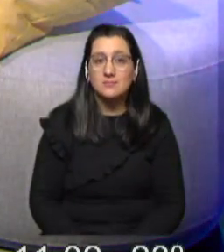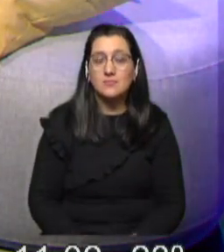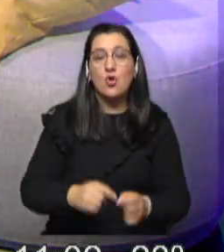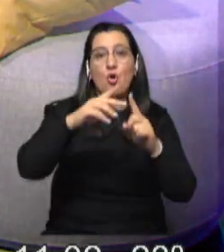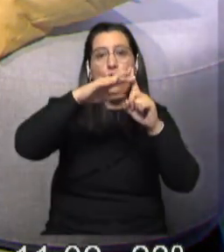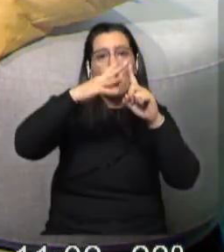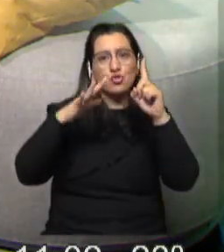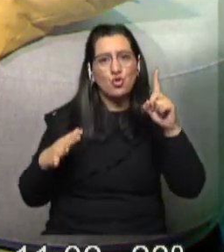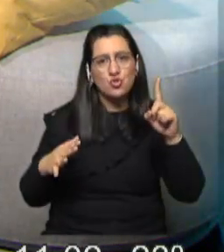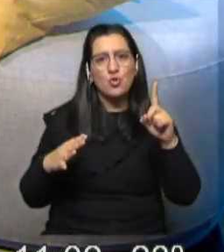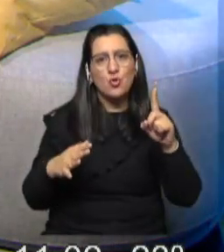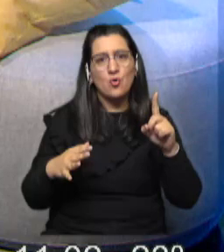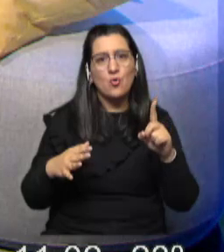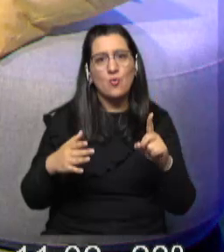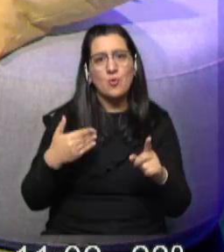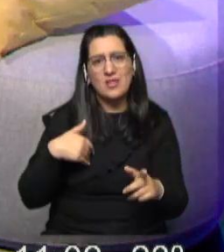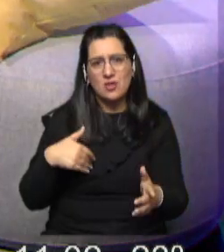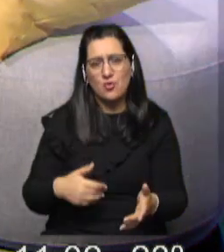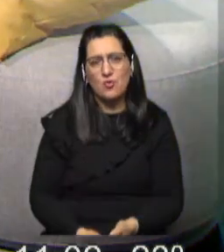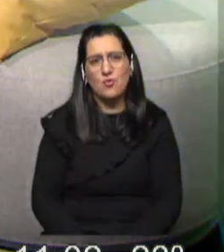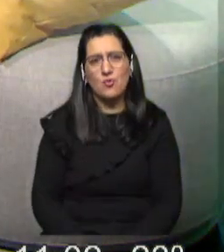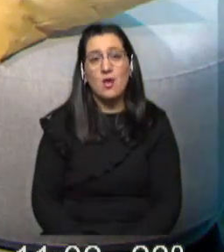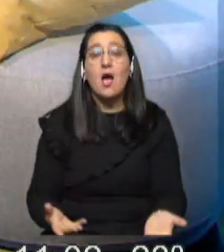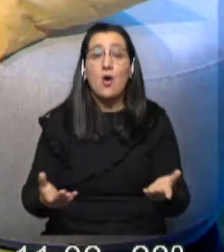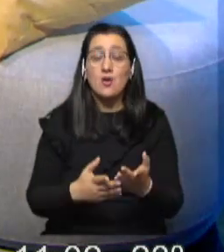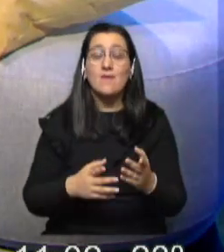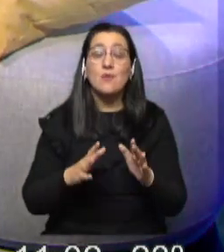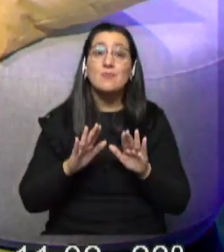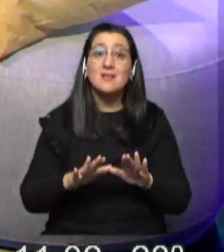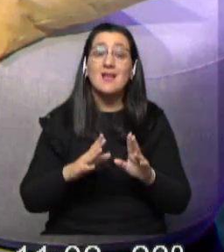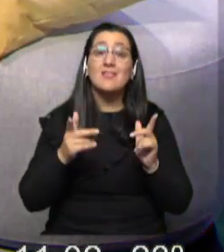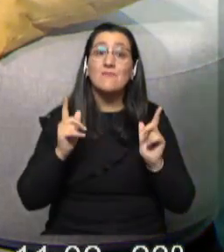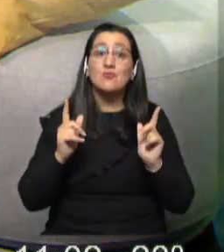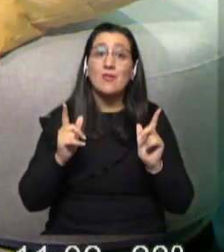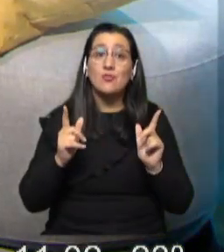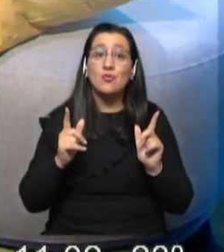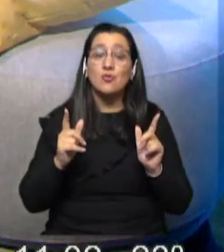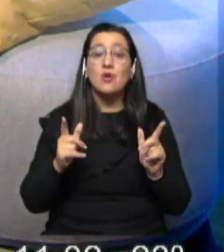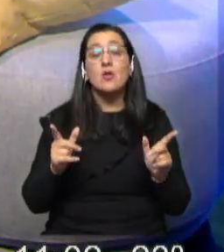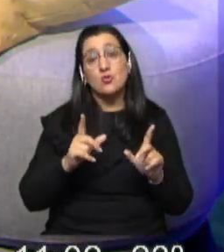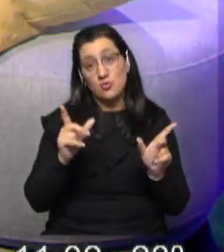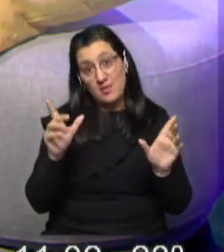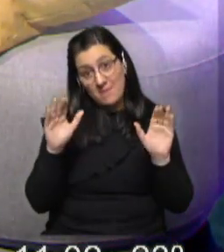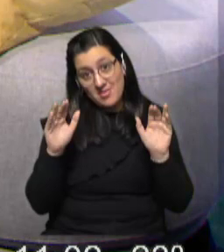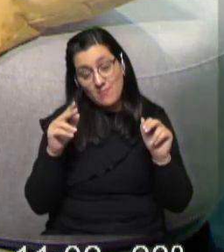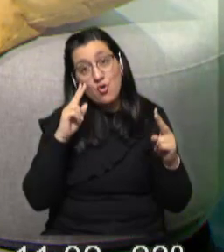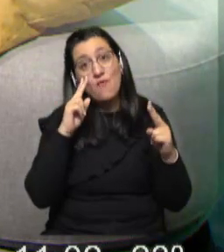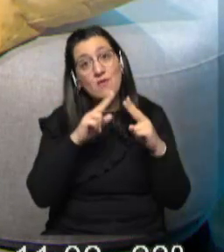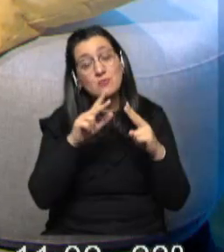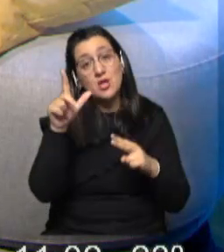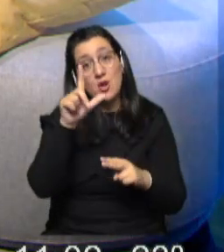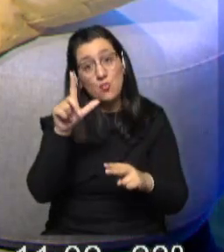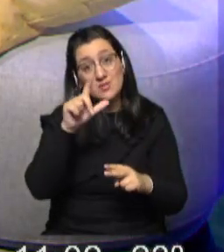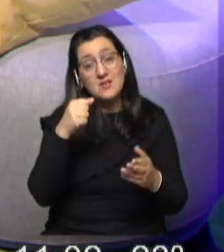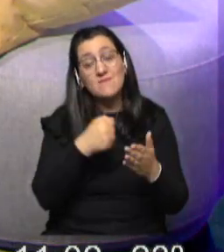Otoño porteño. Tomá pa' vos. Señores, nosotros nos vamos a quedar disfrutando igual que ustedes. Nos vamos a ir, nos vamos a ver el lunes. Si en el